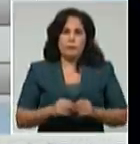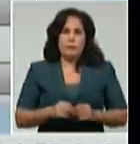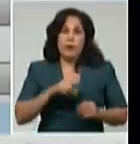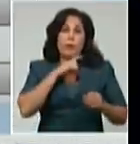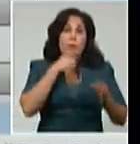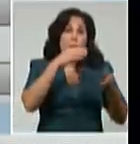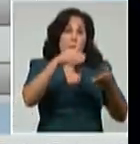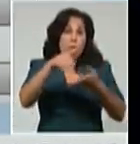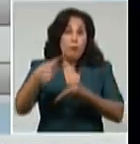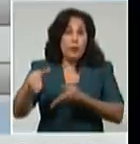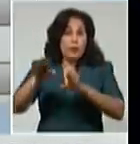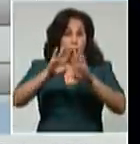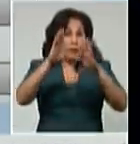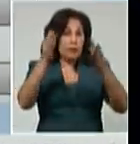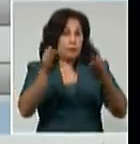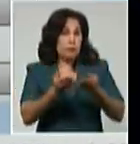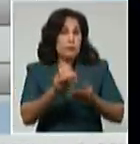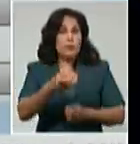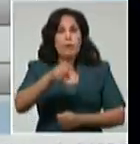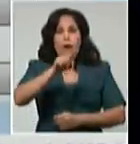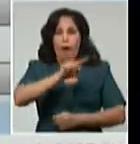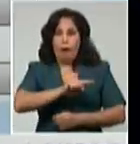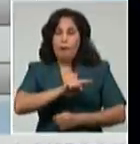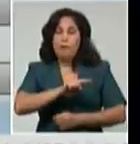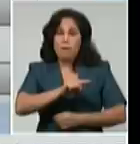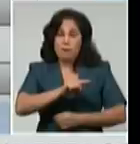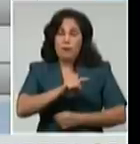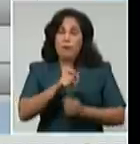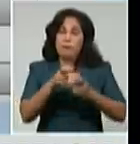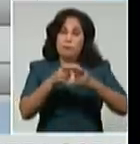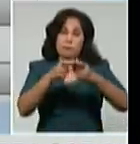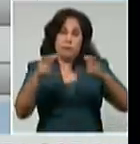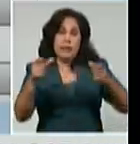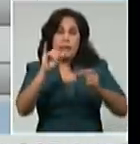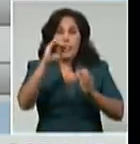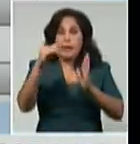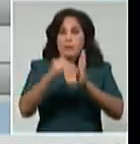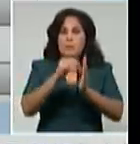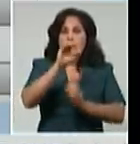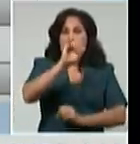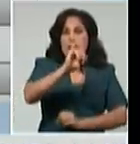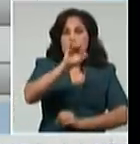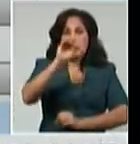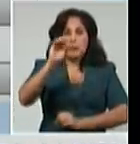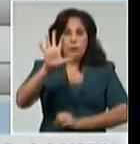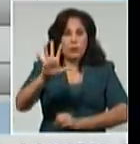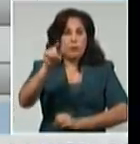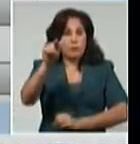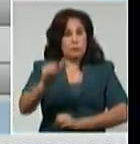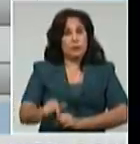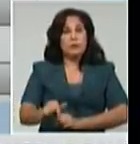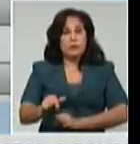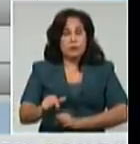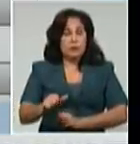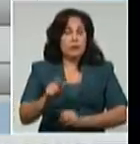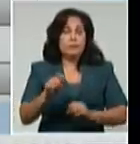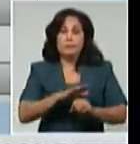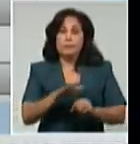Fallecieron ayer un número elevado también, 6.105 personas, y ya se acumula